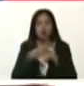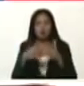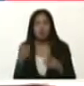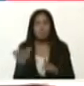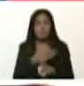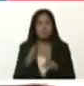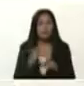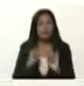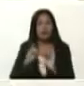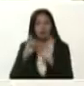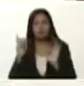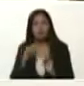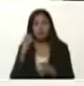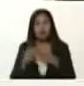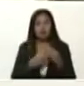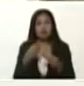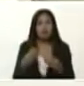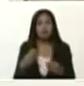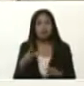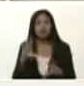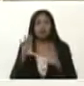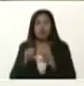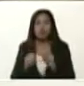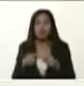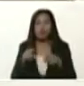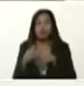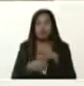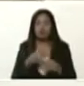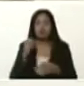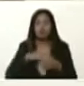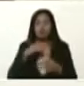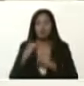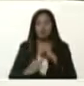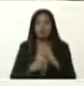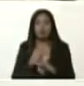agresión neoliberal del capitalismo y del Fondo Monetario Internacional.